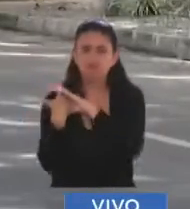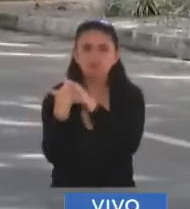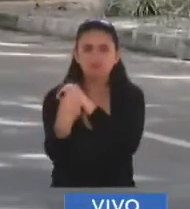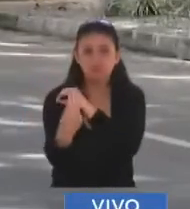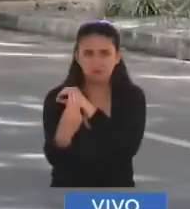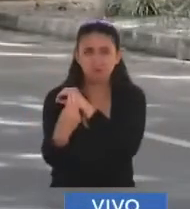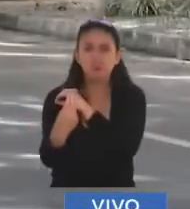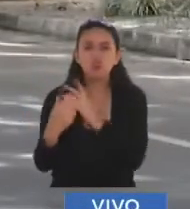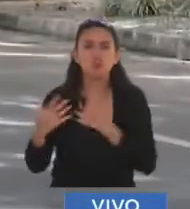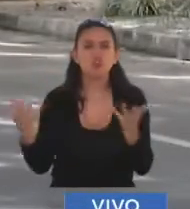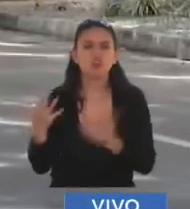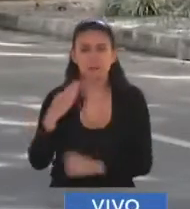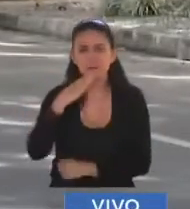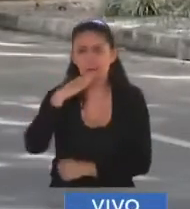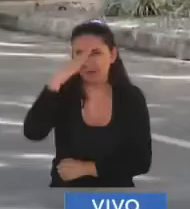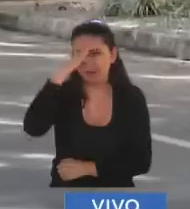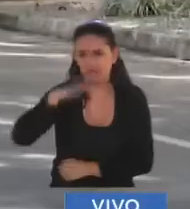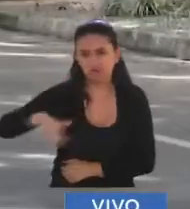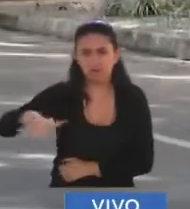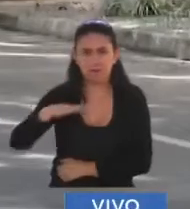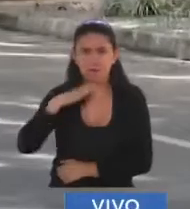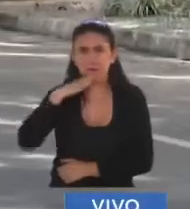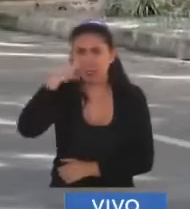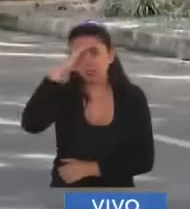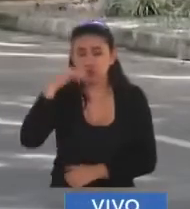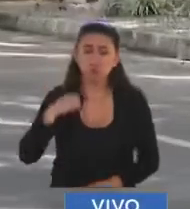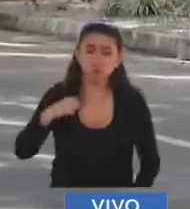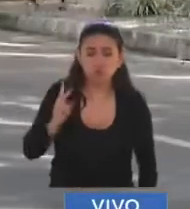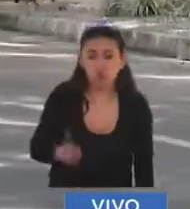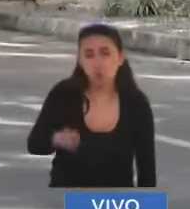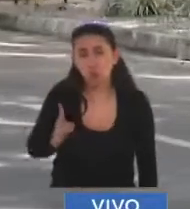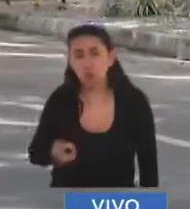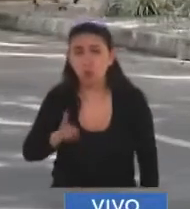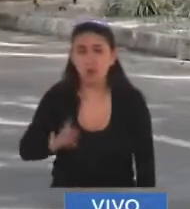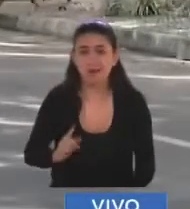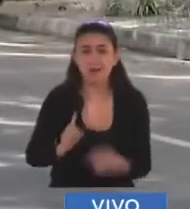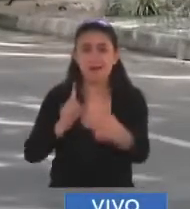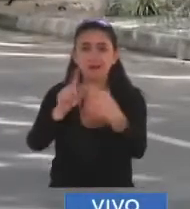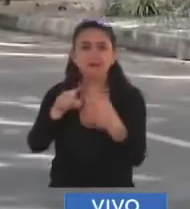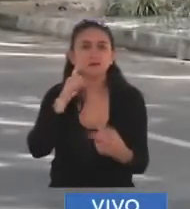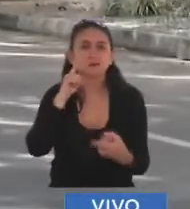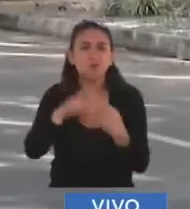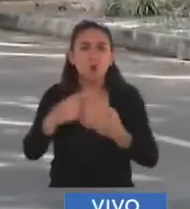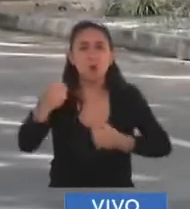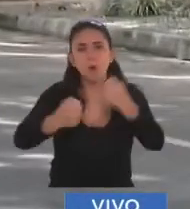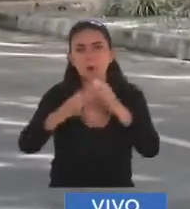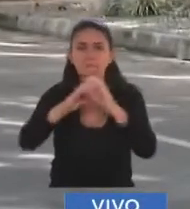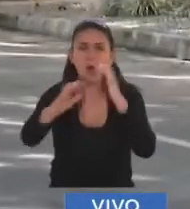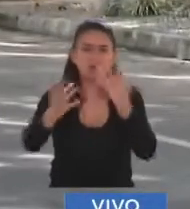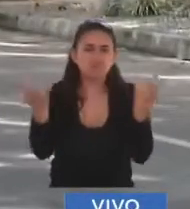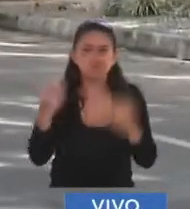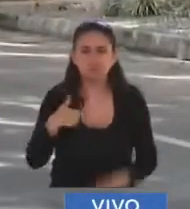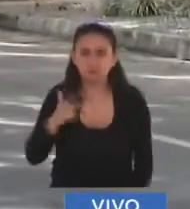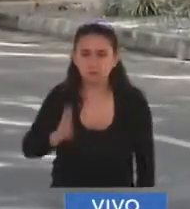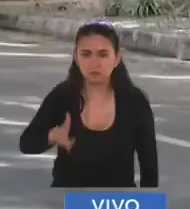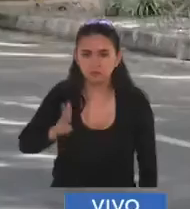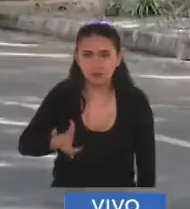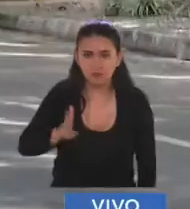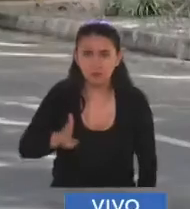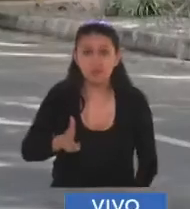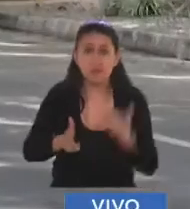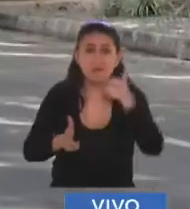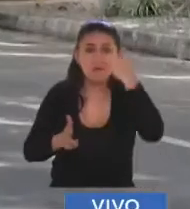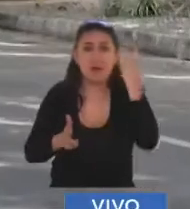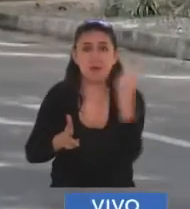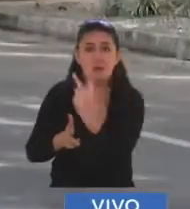América, aquí en Medellín. Mientras ella iba caminando hacia el transporte público, dos mujeres, además adultas